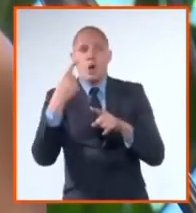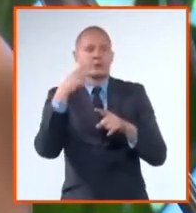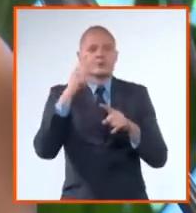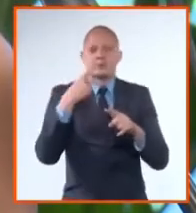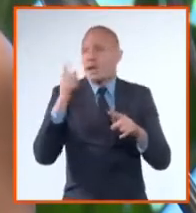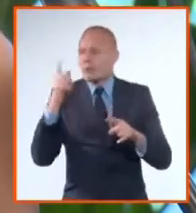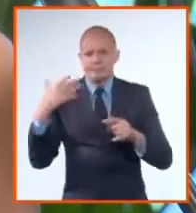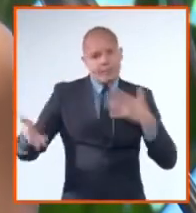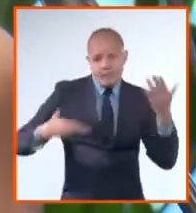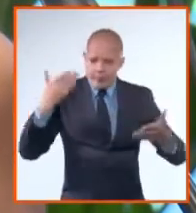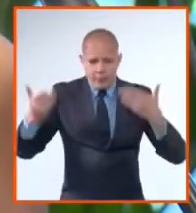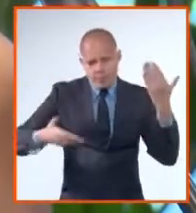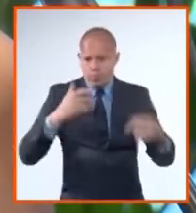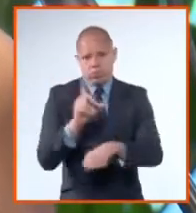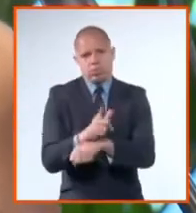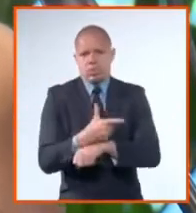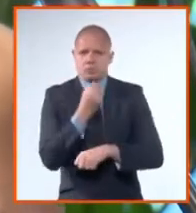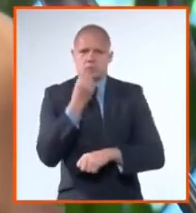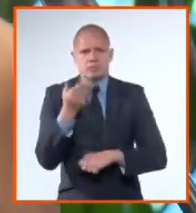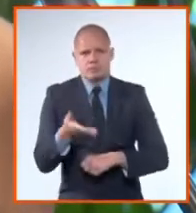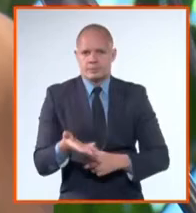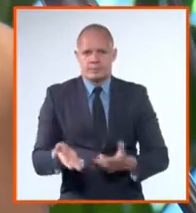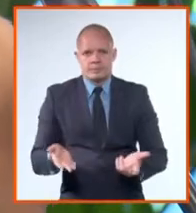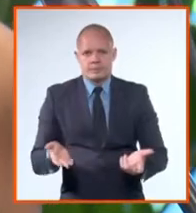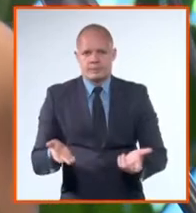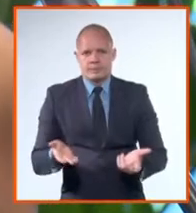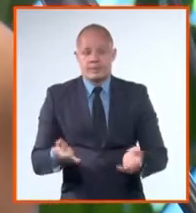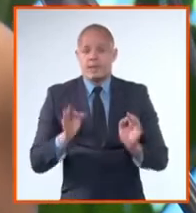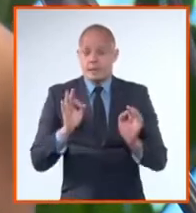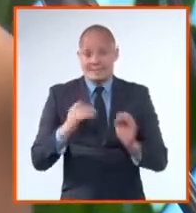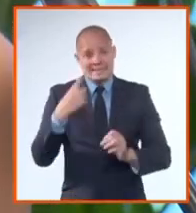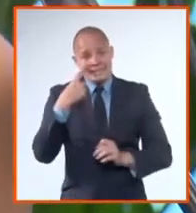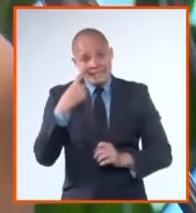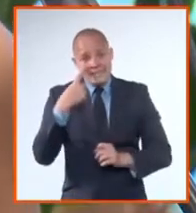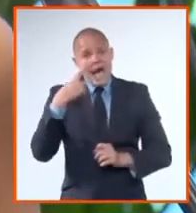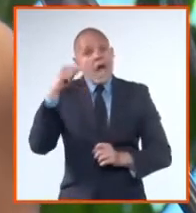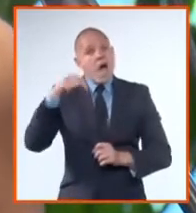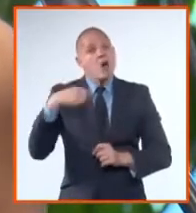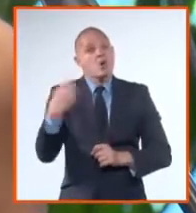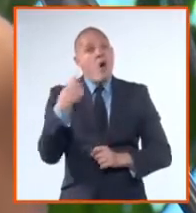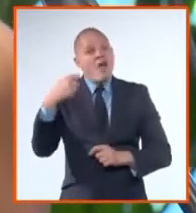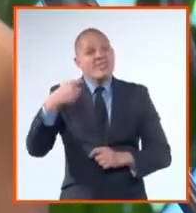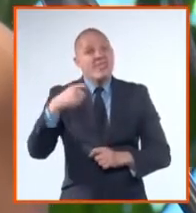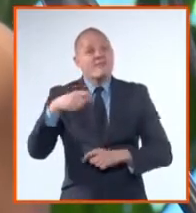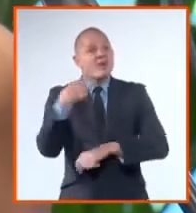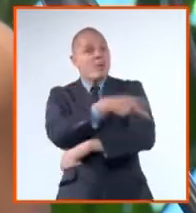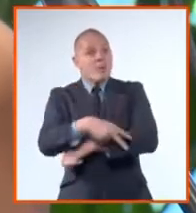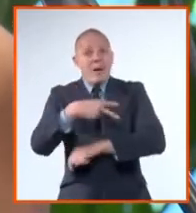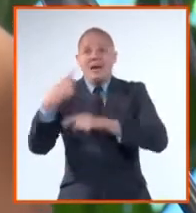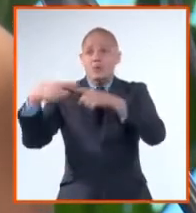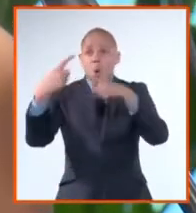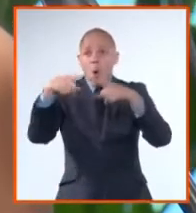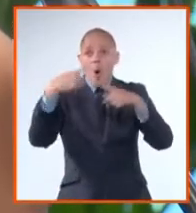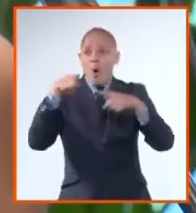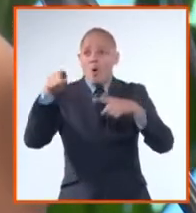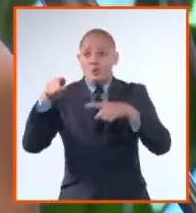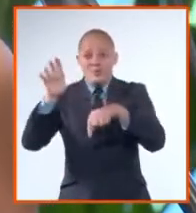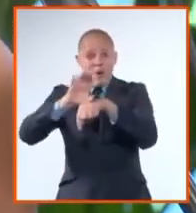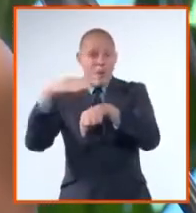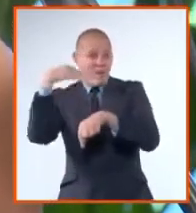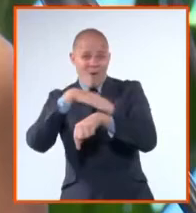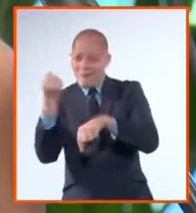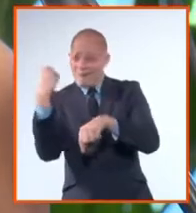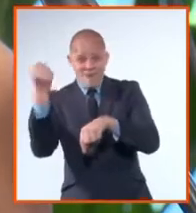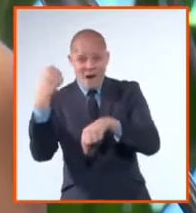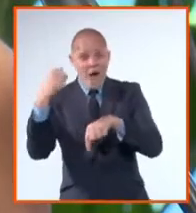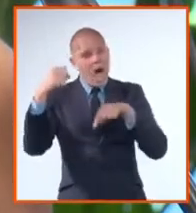salto, porque además en última instancia tenemos que recurrir a la información del mundo real, que es una información que es muy valiosa, y la única forma de acudir